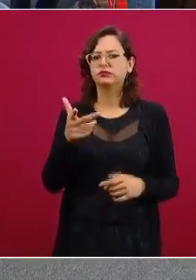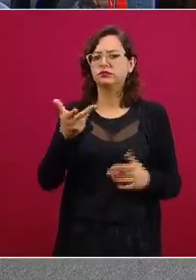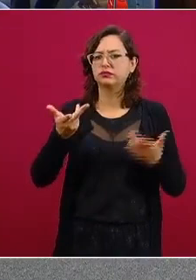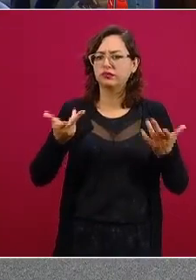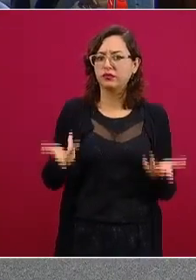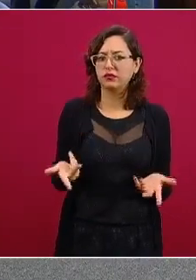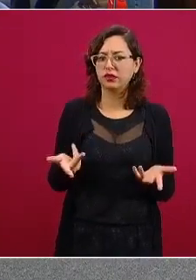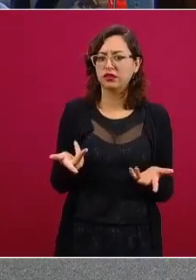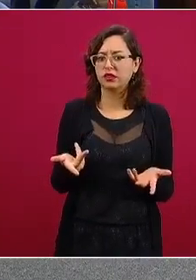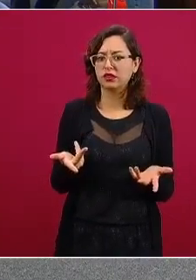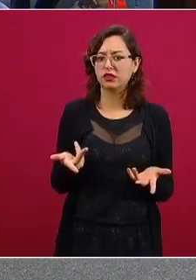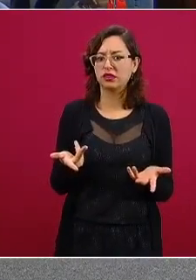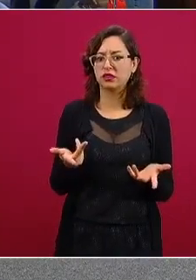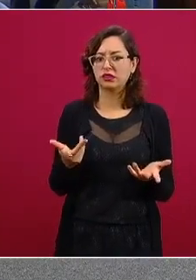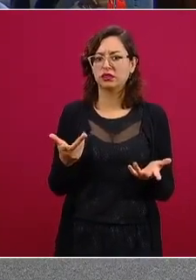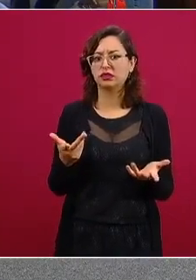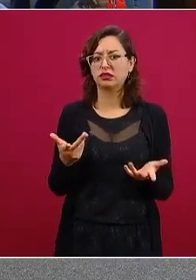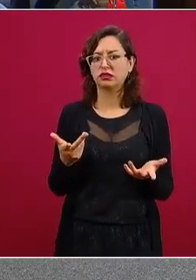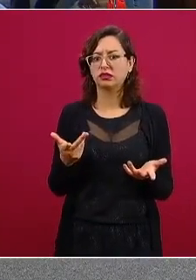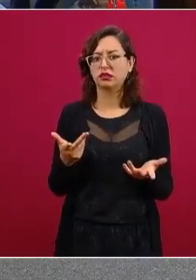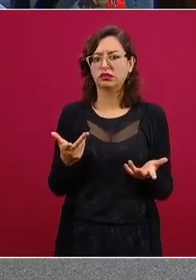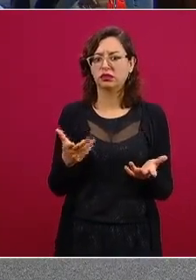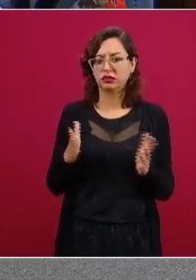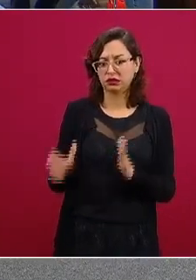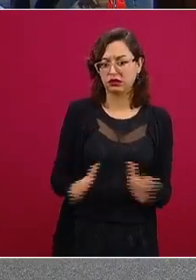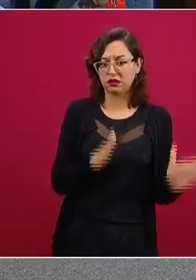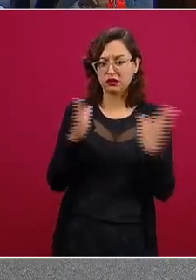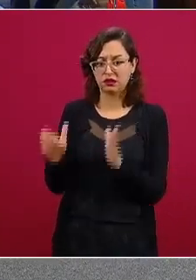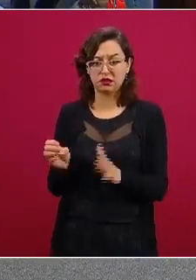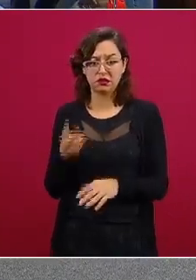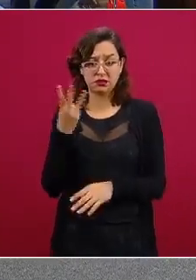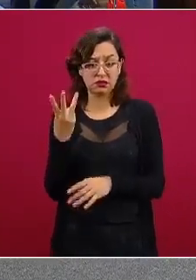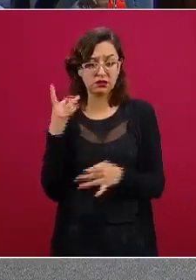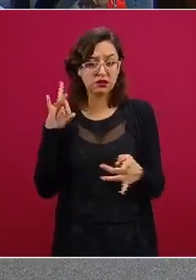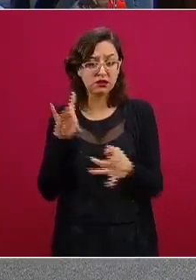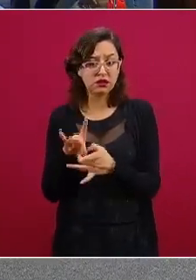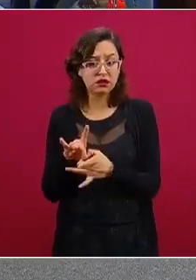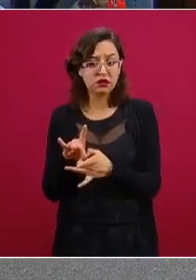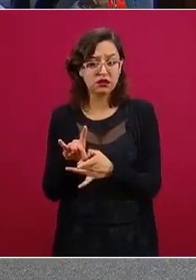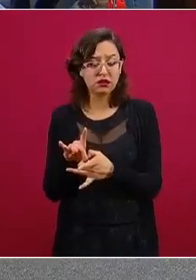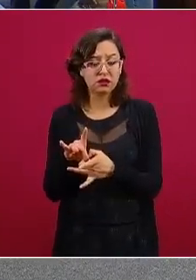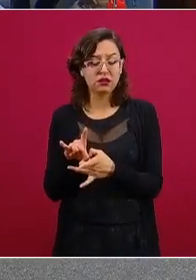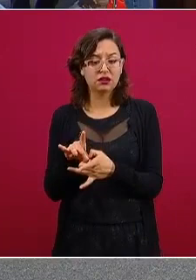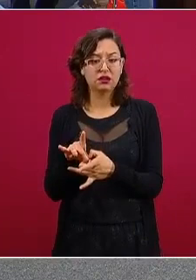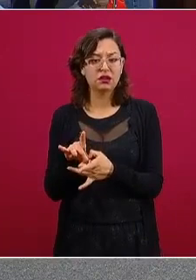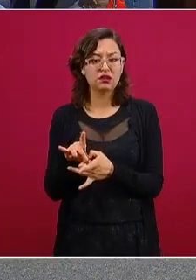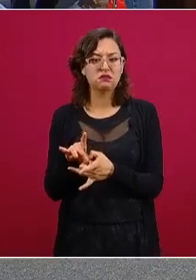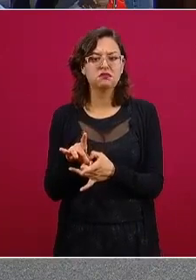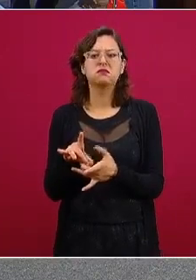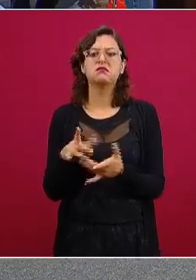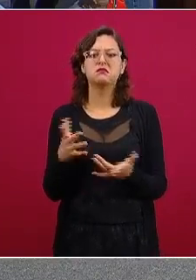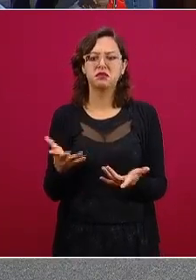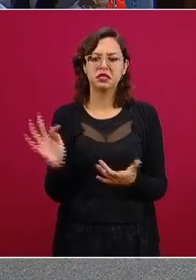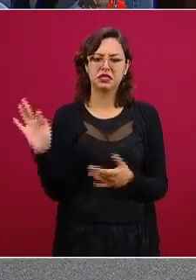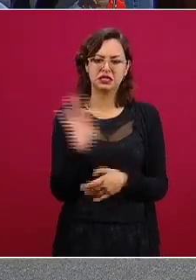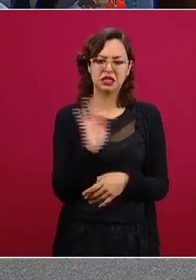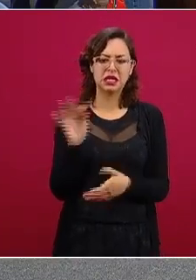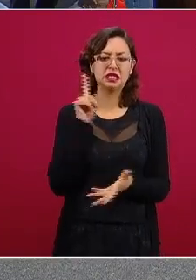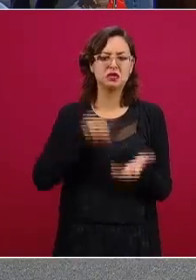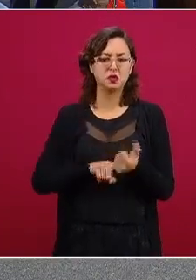Esto es acorde a esta fase 3, entiendo que también hay algún juego